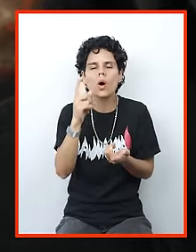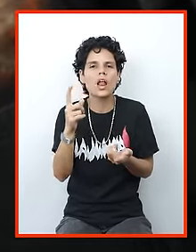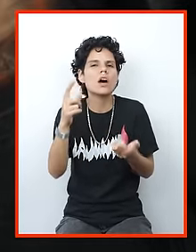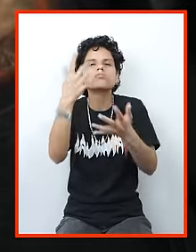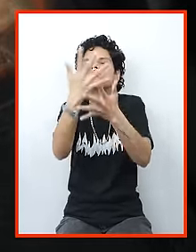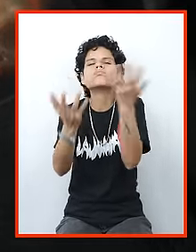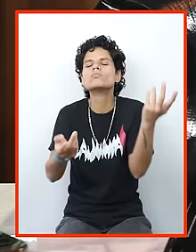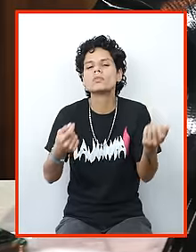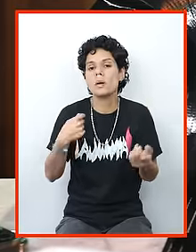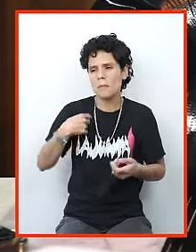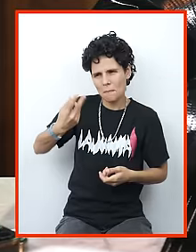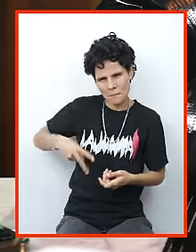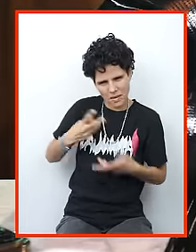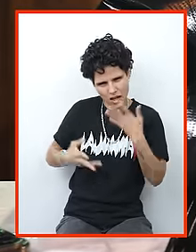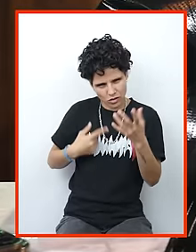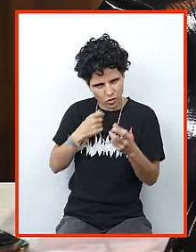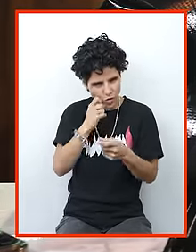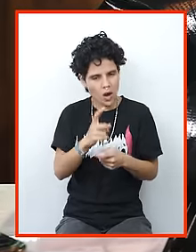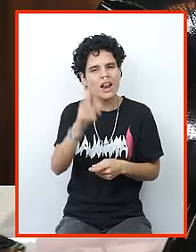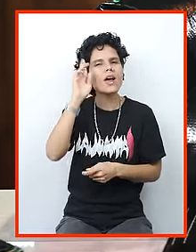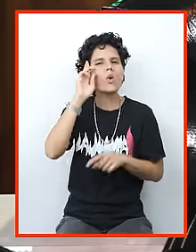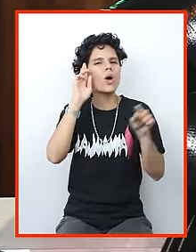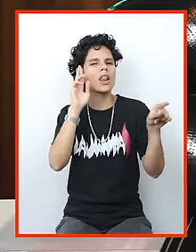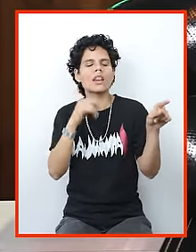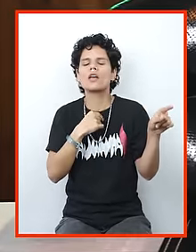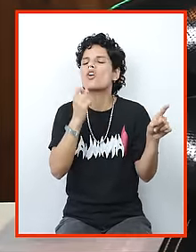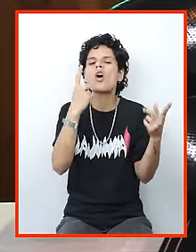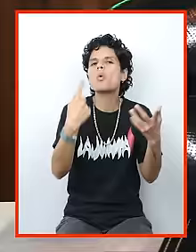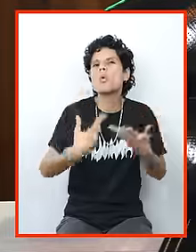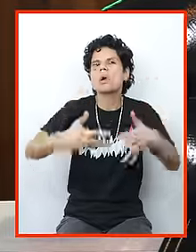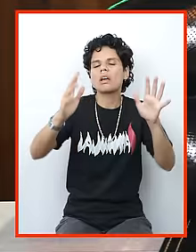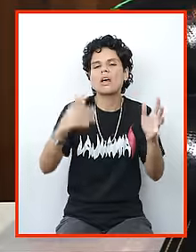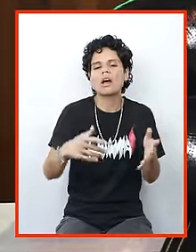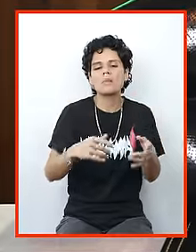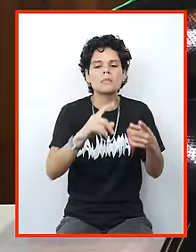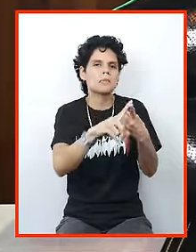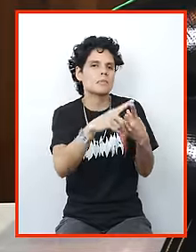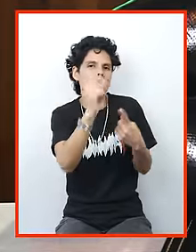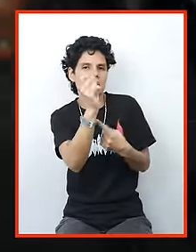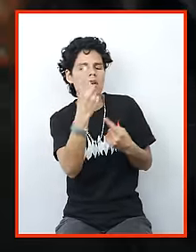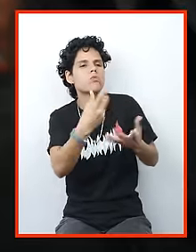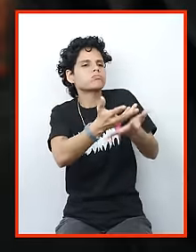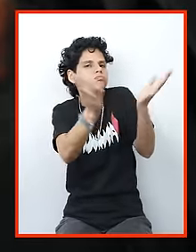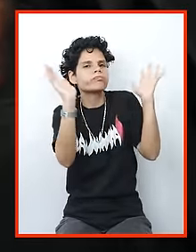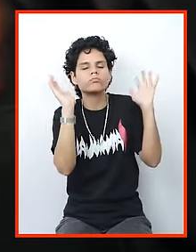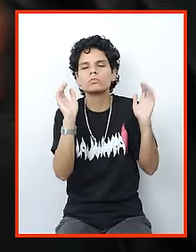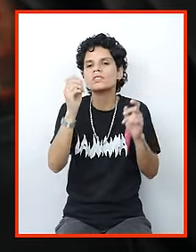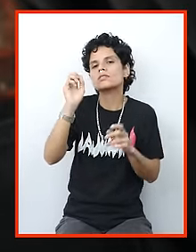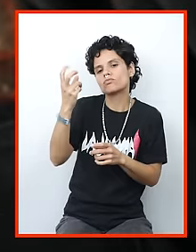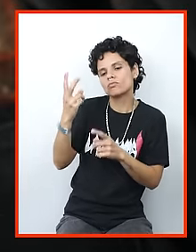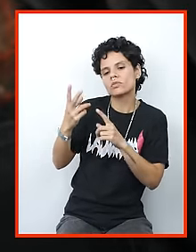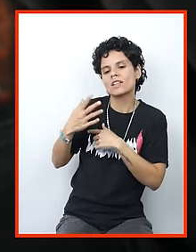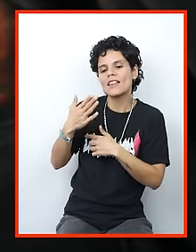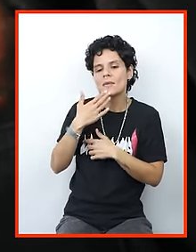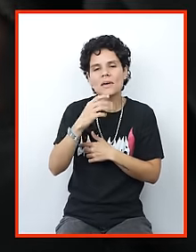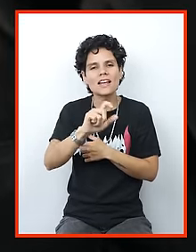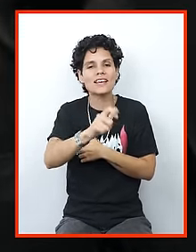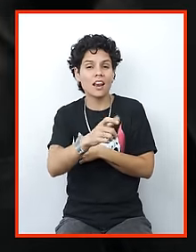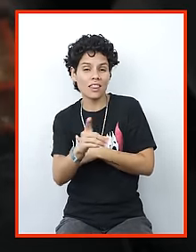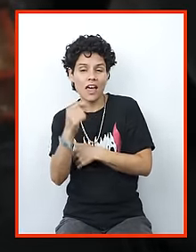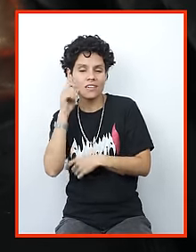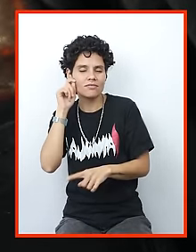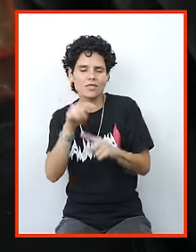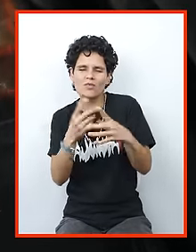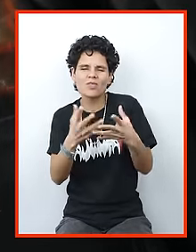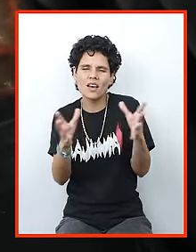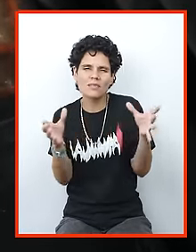la mía o de cualquier canción? De cualquier canción que escuchas en esa época y de la tuya, ¿cuál te rememora él? Yo creo que, no sé, cuando escucho Green Day,